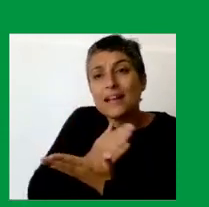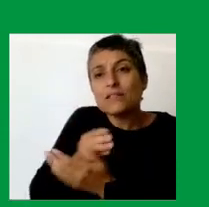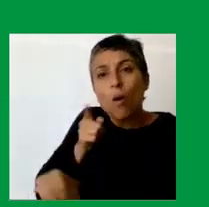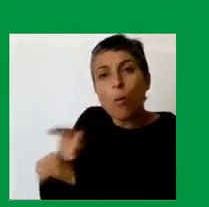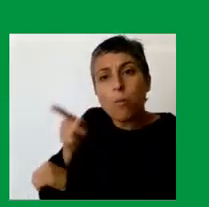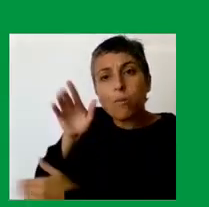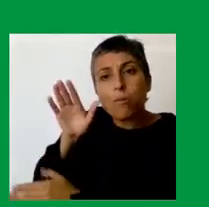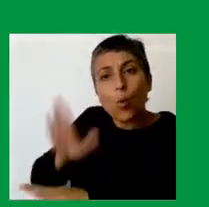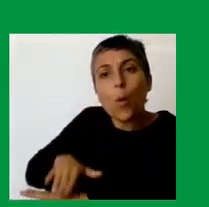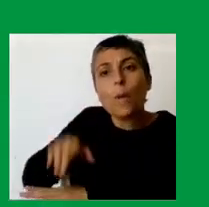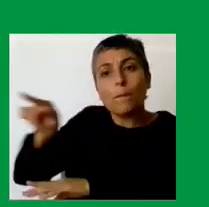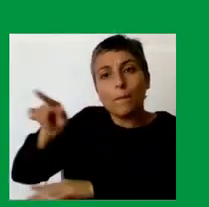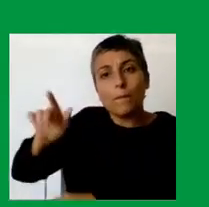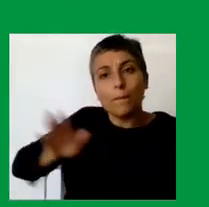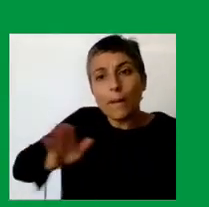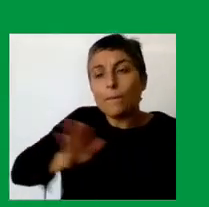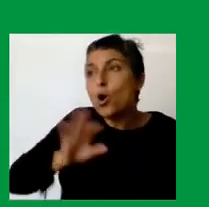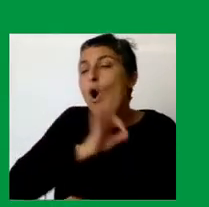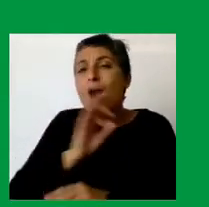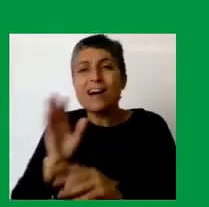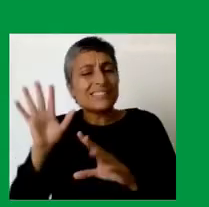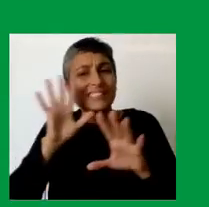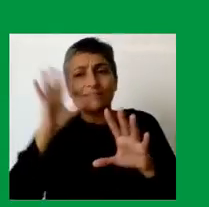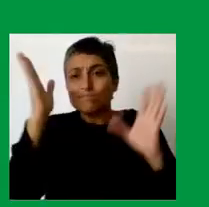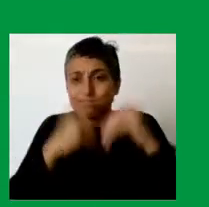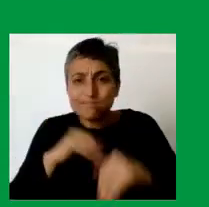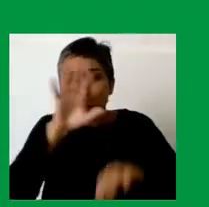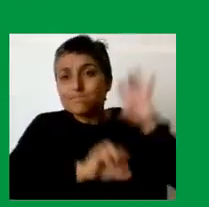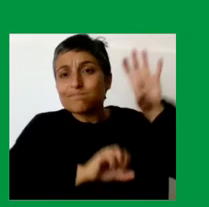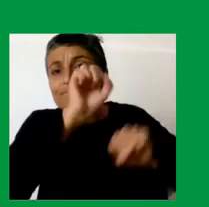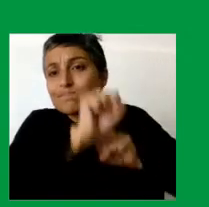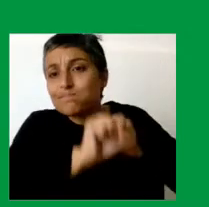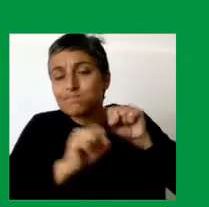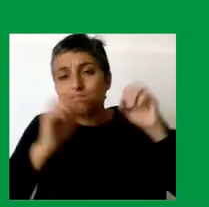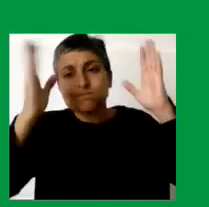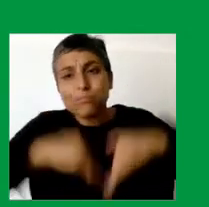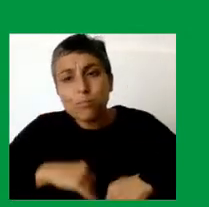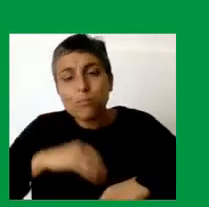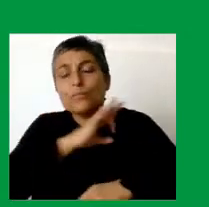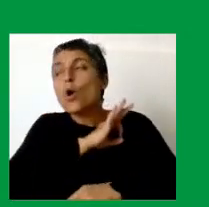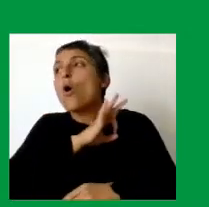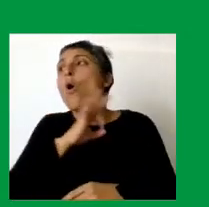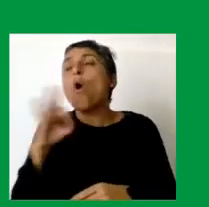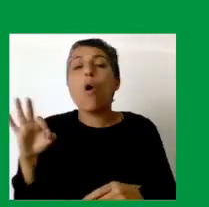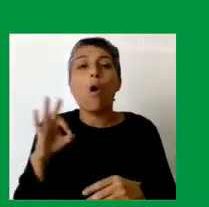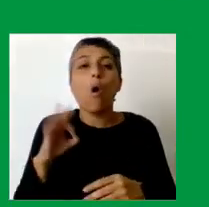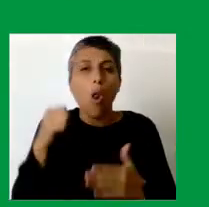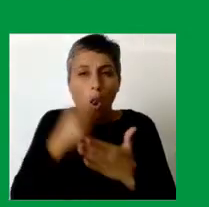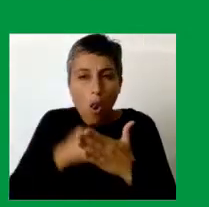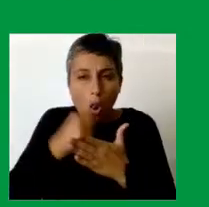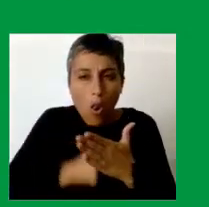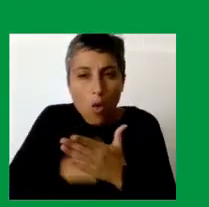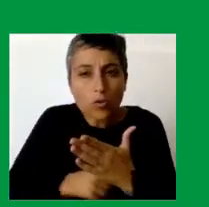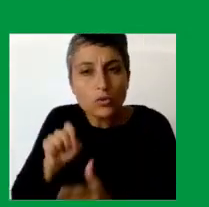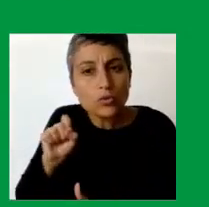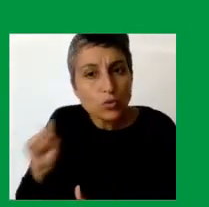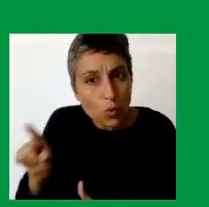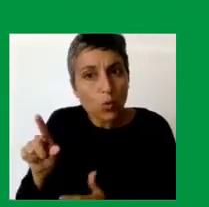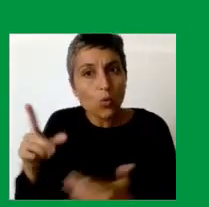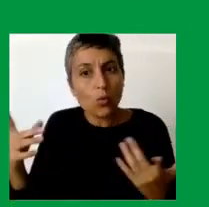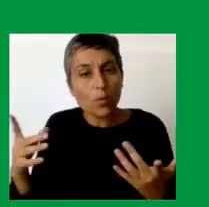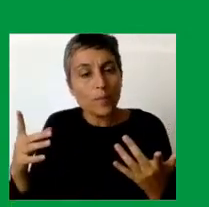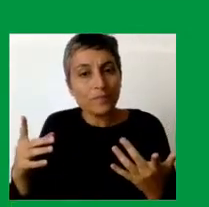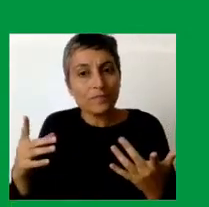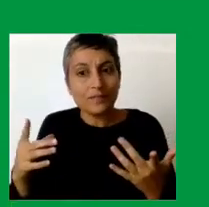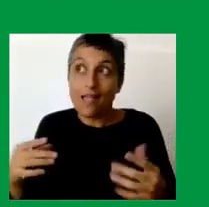mujer, a los espacios que no podía llegar por ser mujer, o sea, la lucha que tuvo que hacer, que es casi, creo, tan difícil como